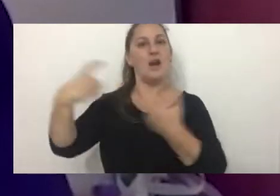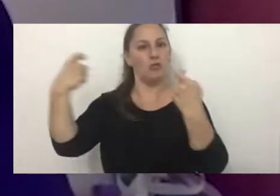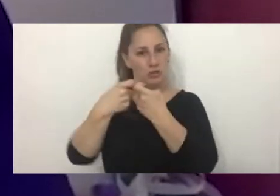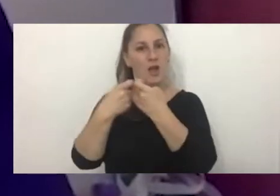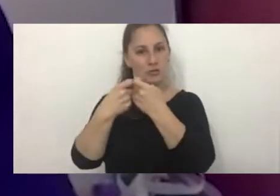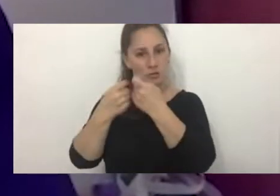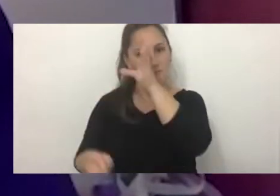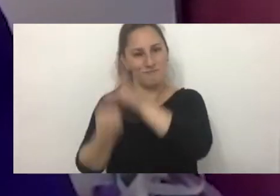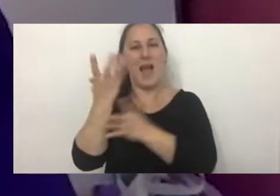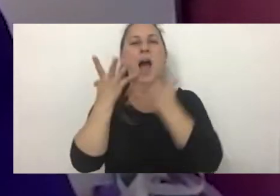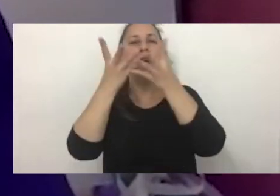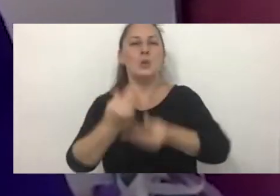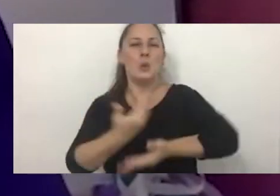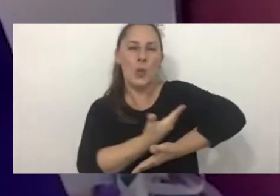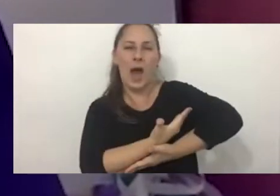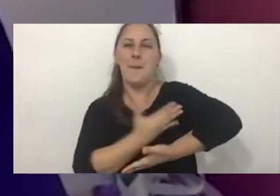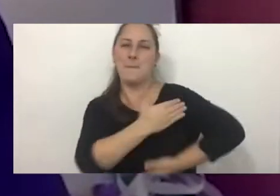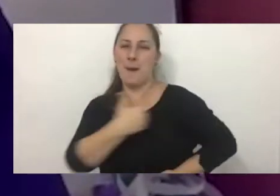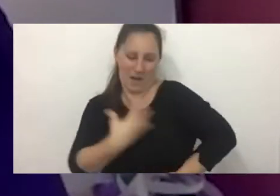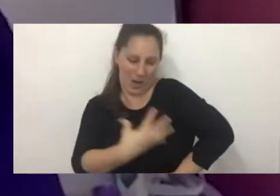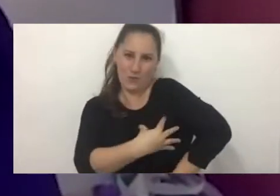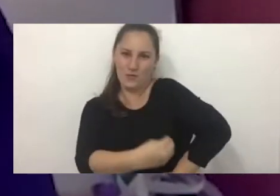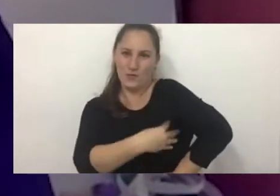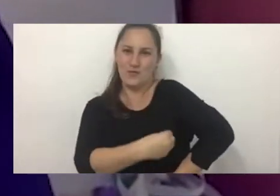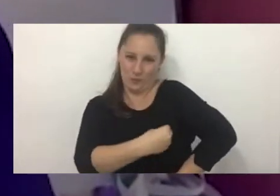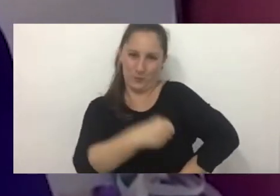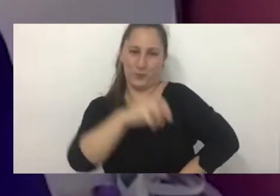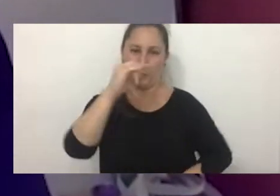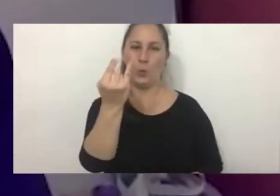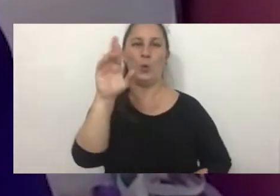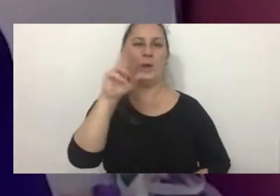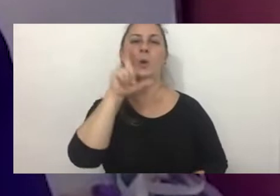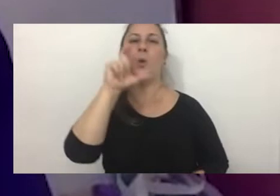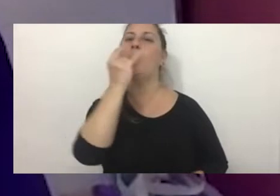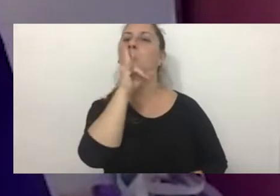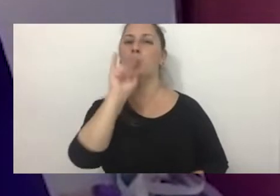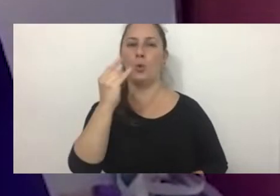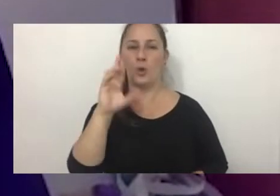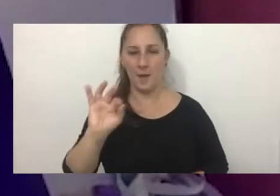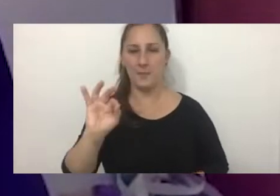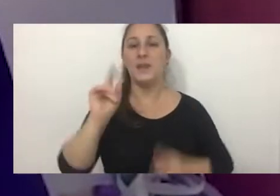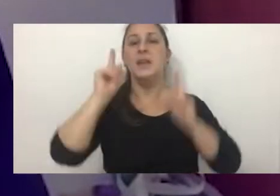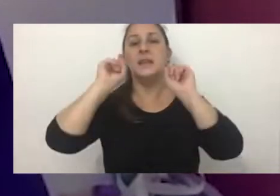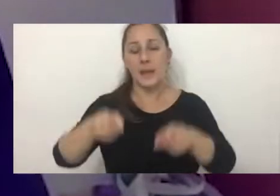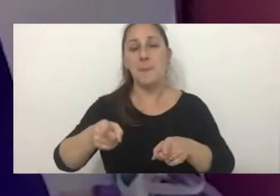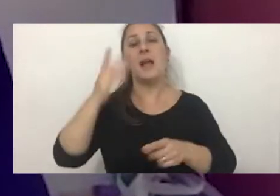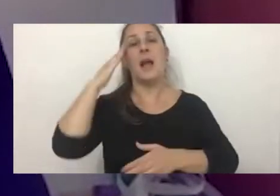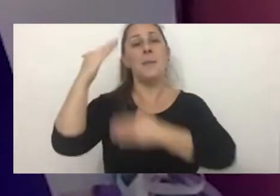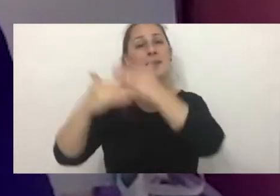porque bueno, conoce todo lo que es la fisiología, obviamente es lo que respeta.